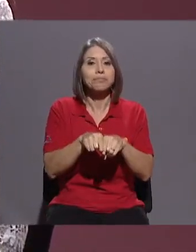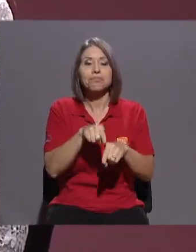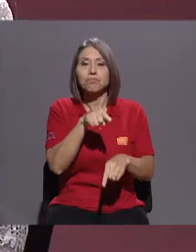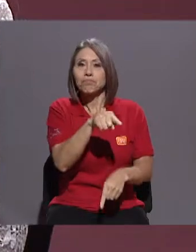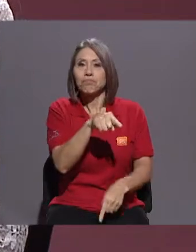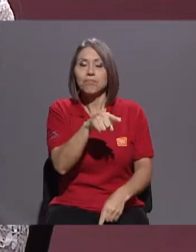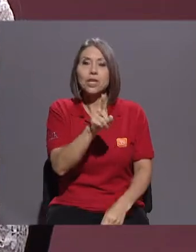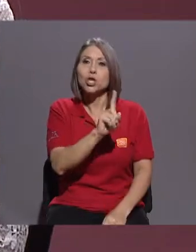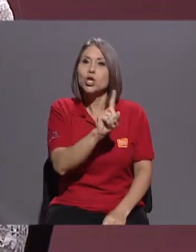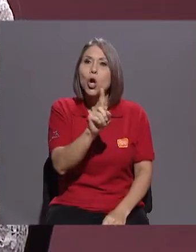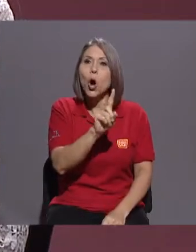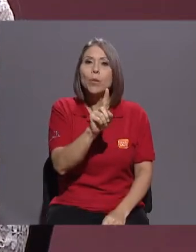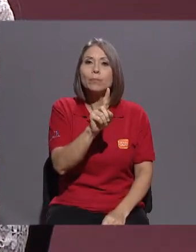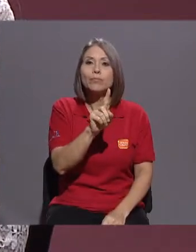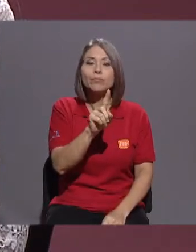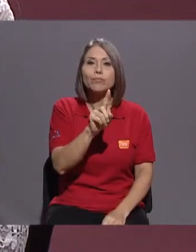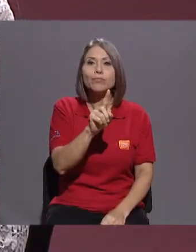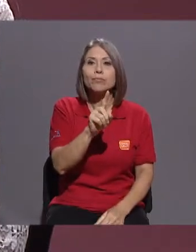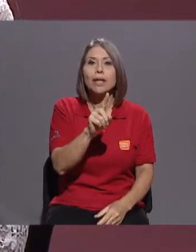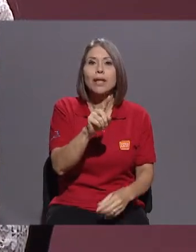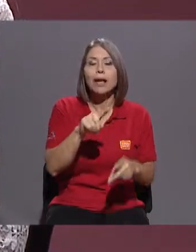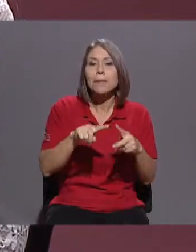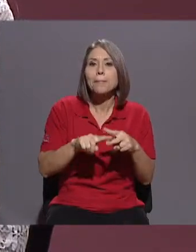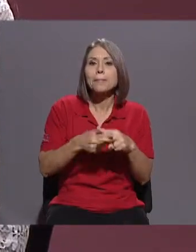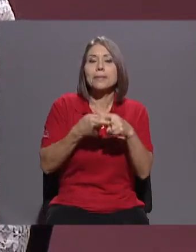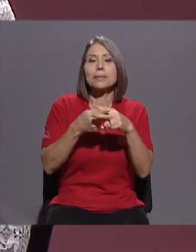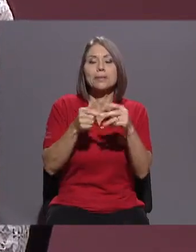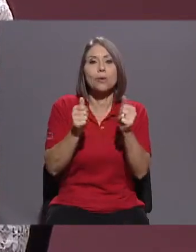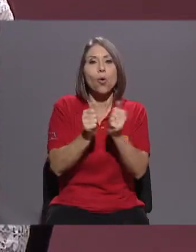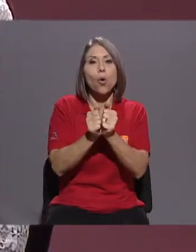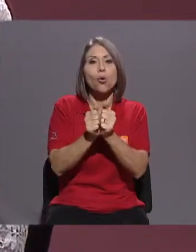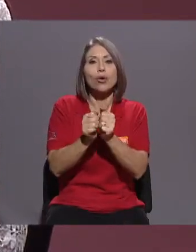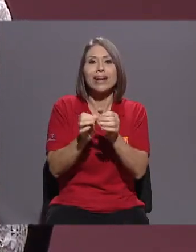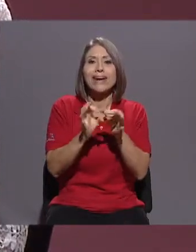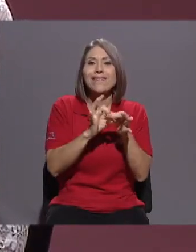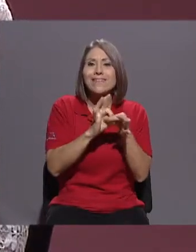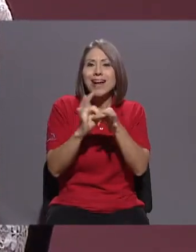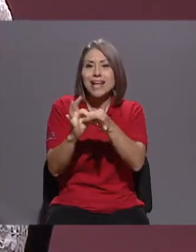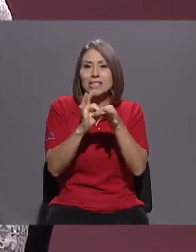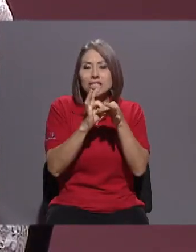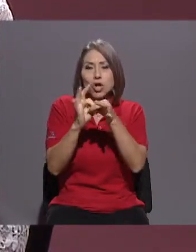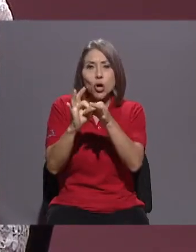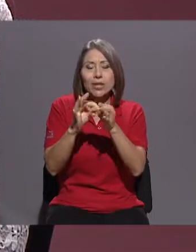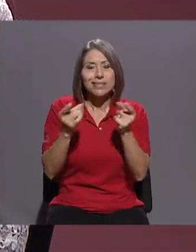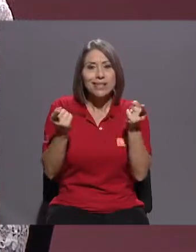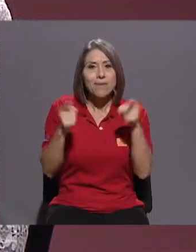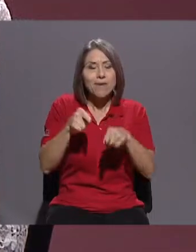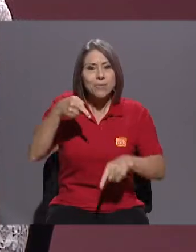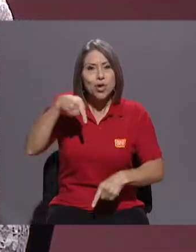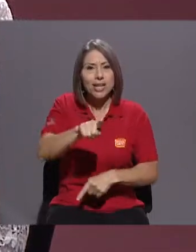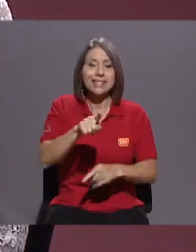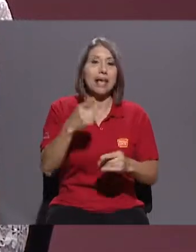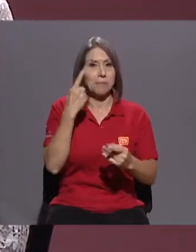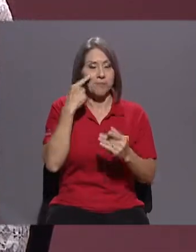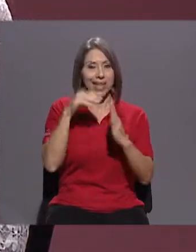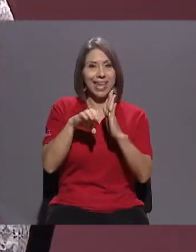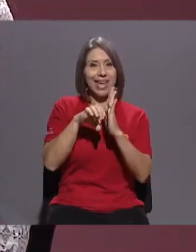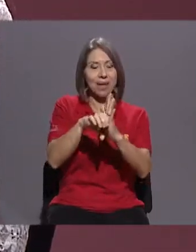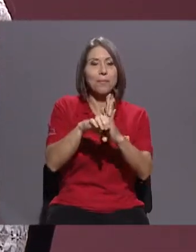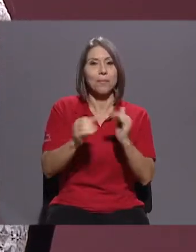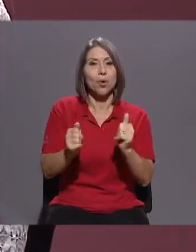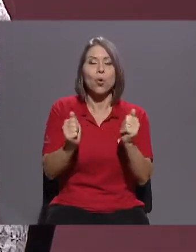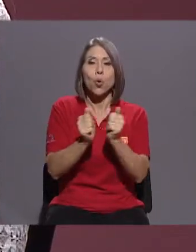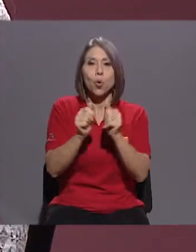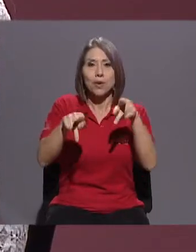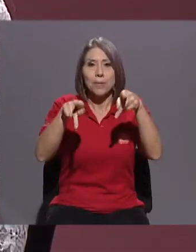No recurra A Incluso A relaciones Donde pueda Existir Violencia A ver Pongamos